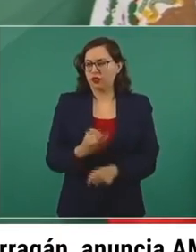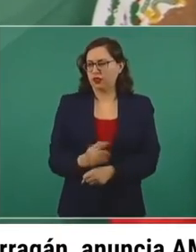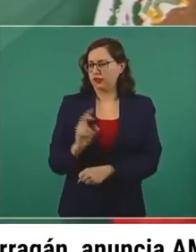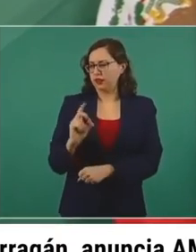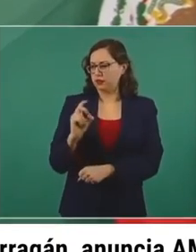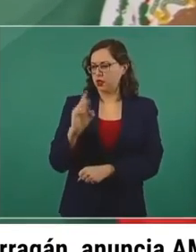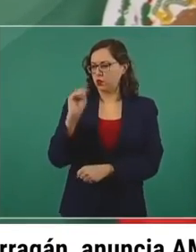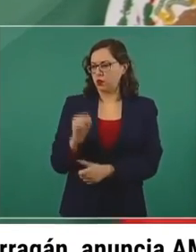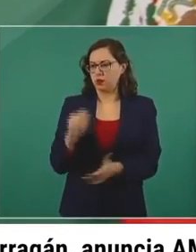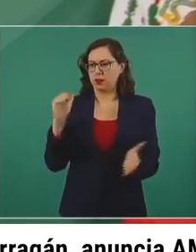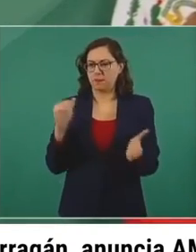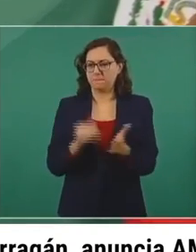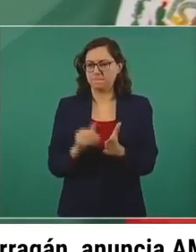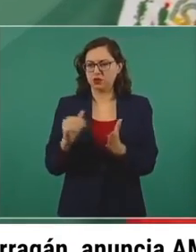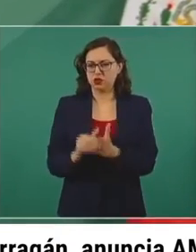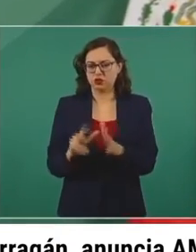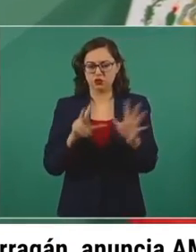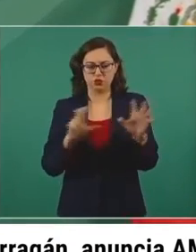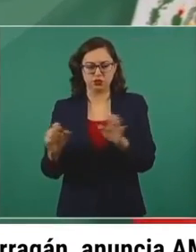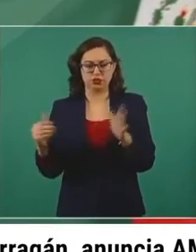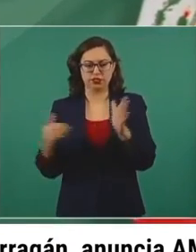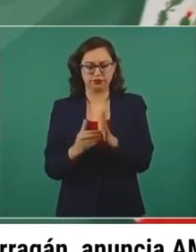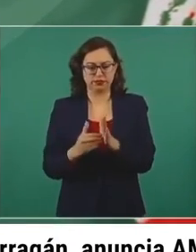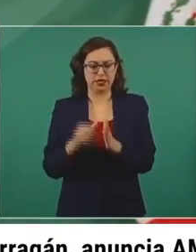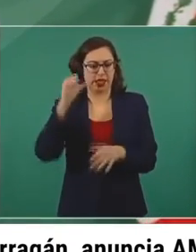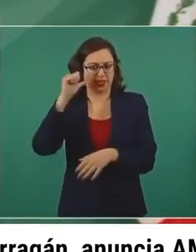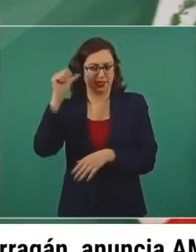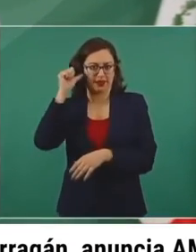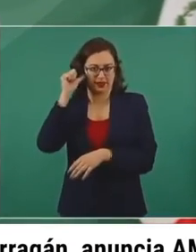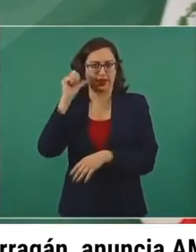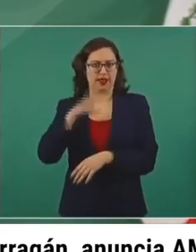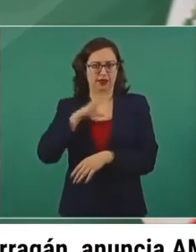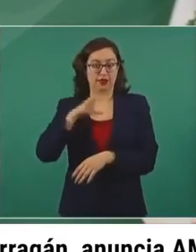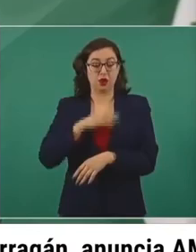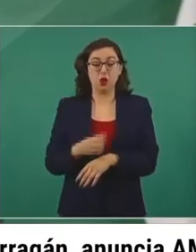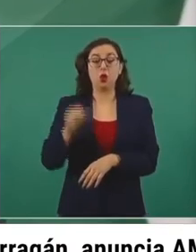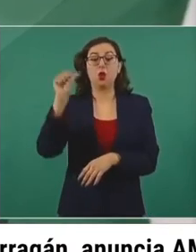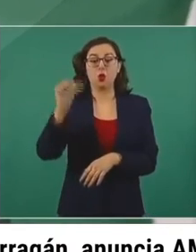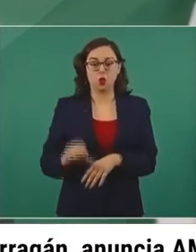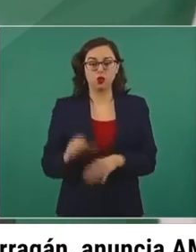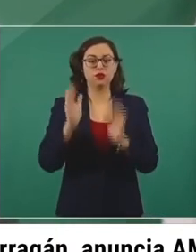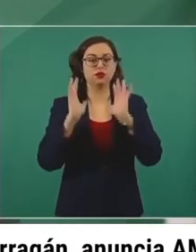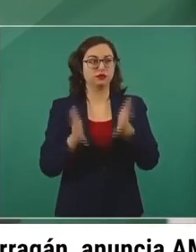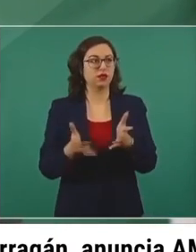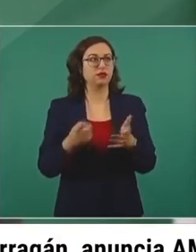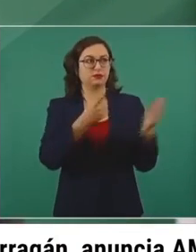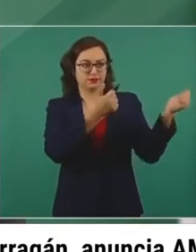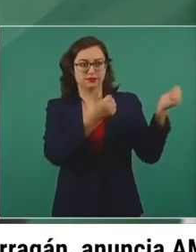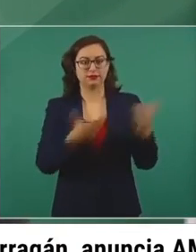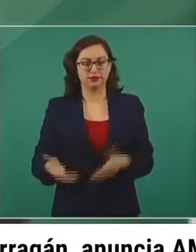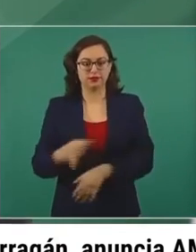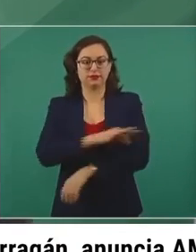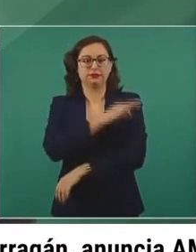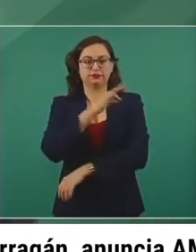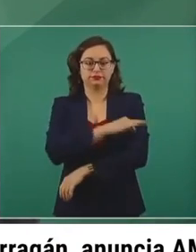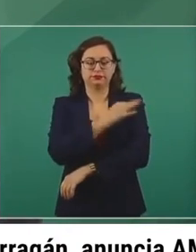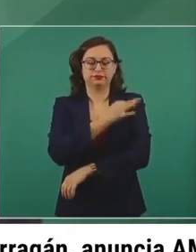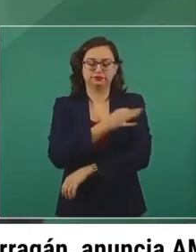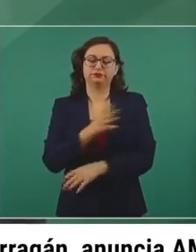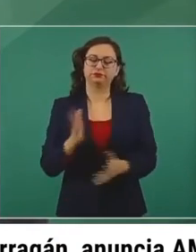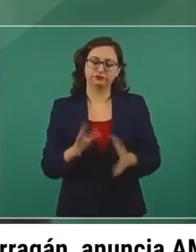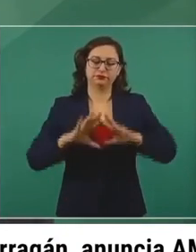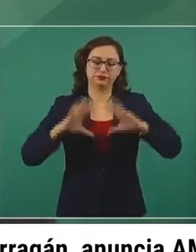por Movimiento Ciudadano. Aunque no precisó más datos durante su conferencia mañanera, dijo que desde ayer se realizaron estas